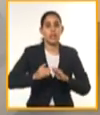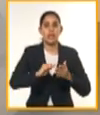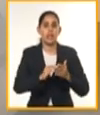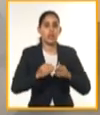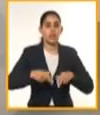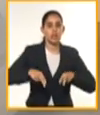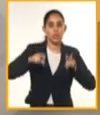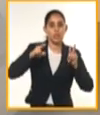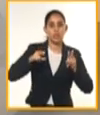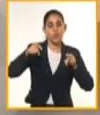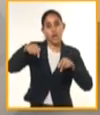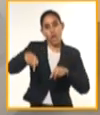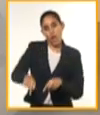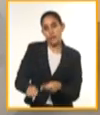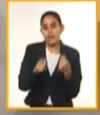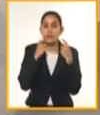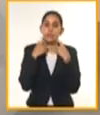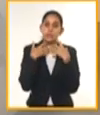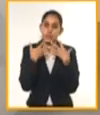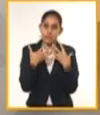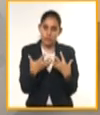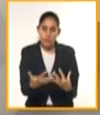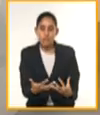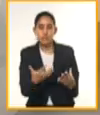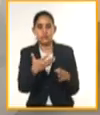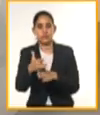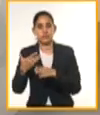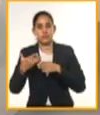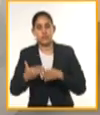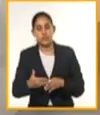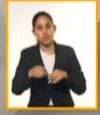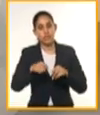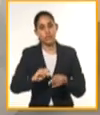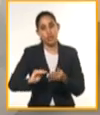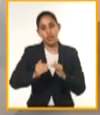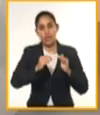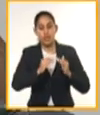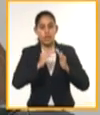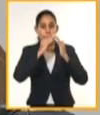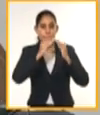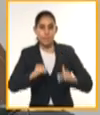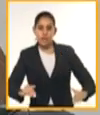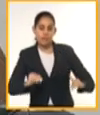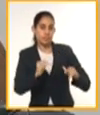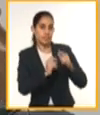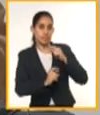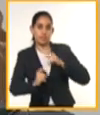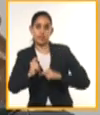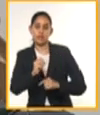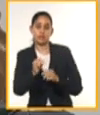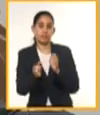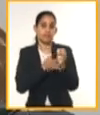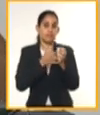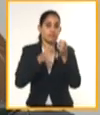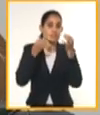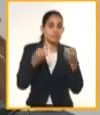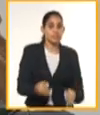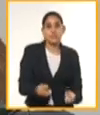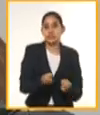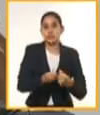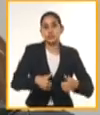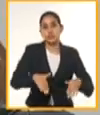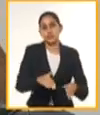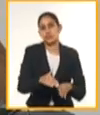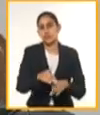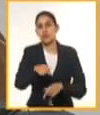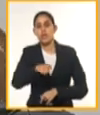que sentarse, que hay que negociar la paz. Pero lo tiene que decir Randy, si es que ha recibido un golpe frontal de frente,